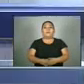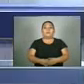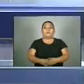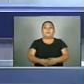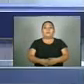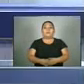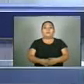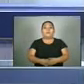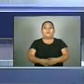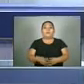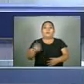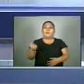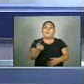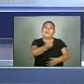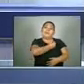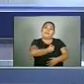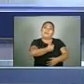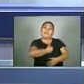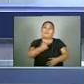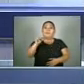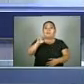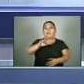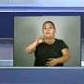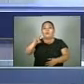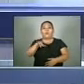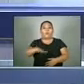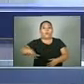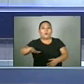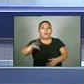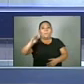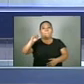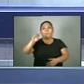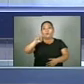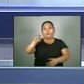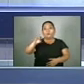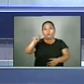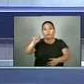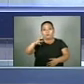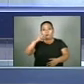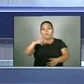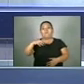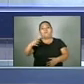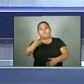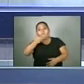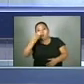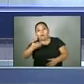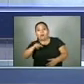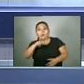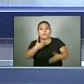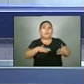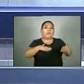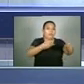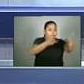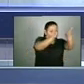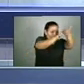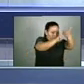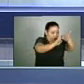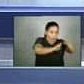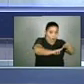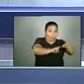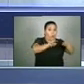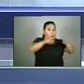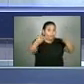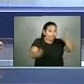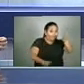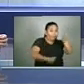31 víctimas de la masacre del Mozote y lugares aledaños fueron incorporadas al registro único que administra el gobierno con el objetivo de que